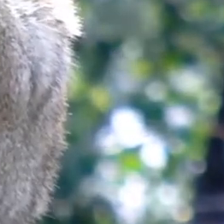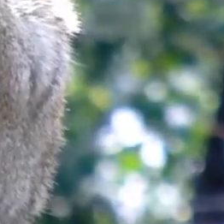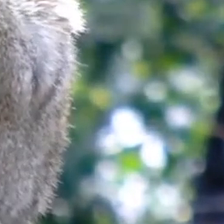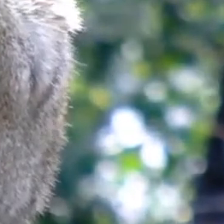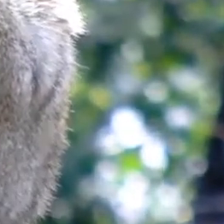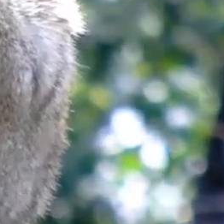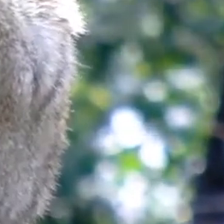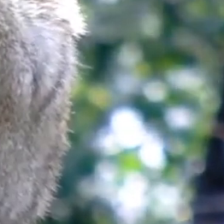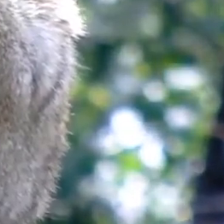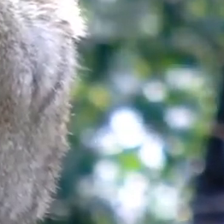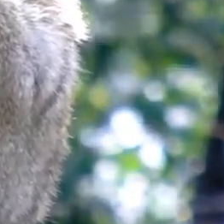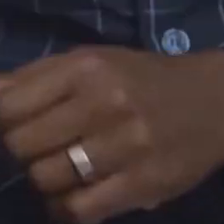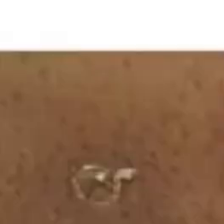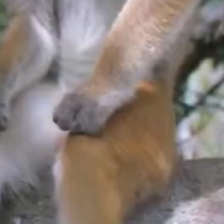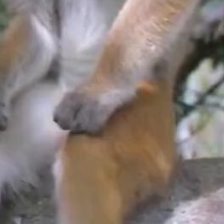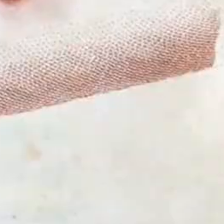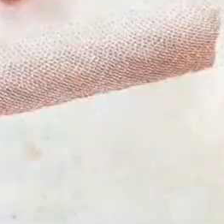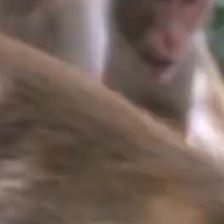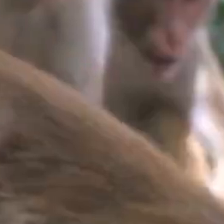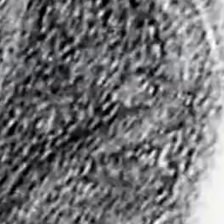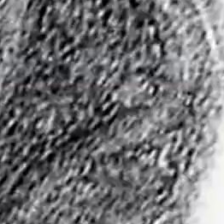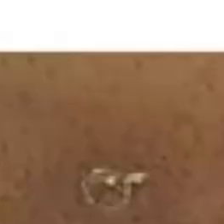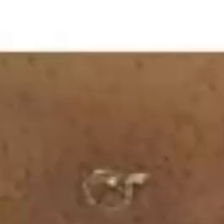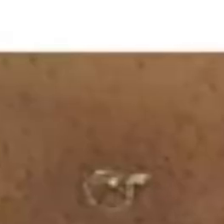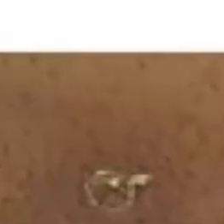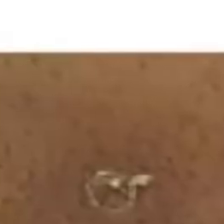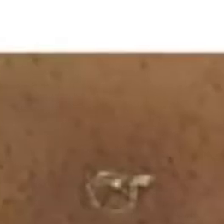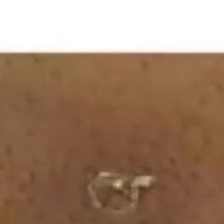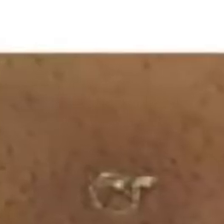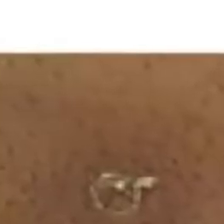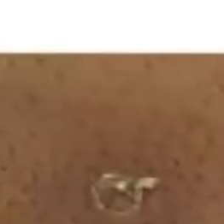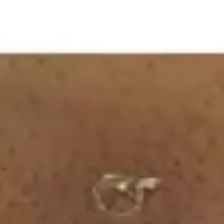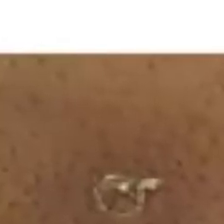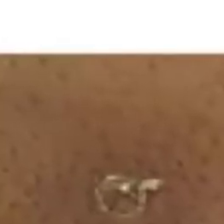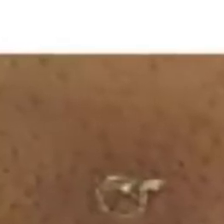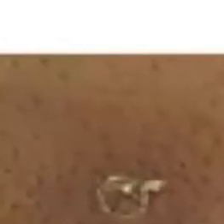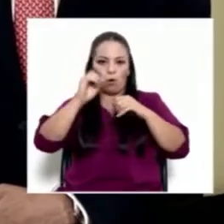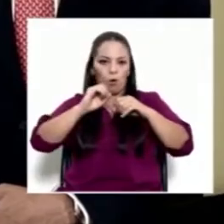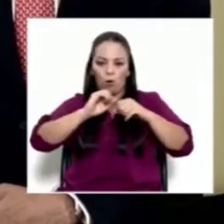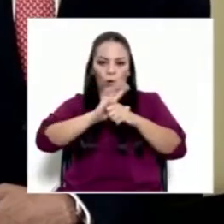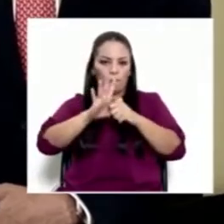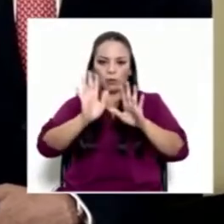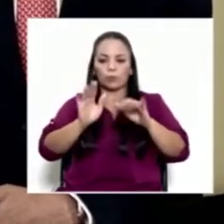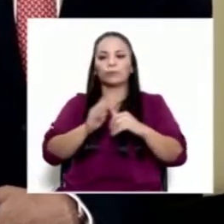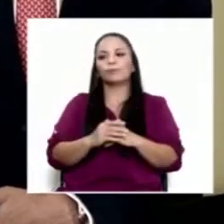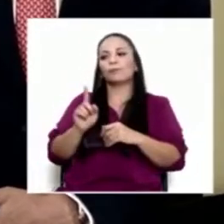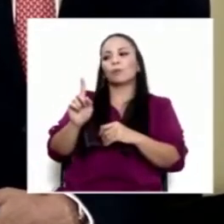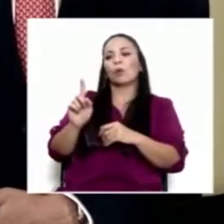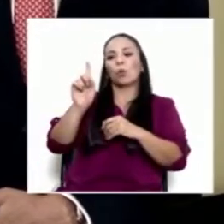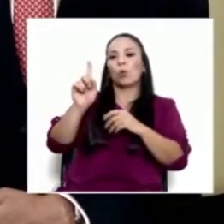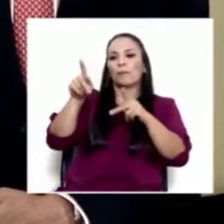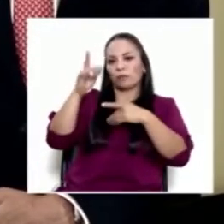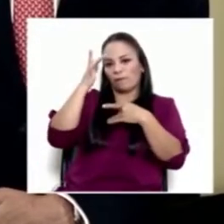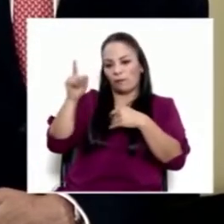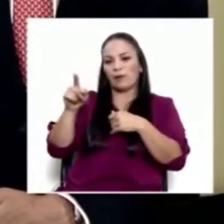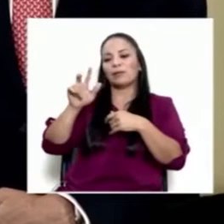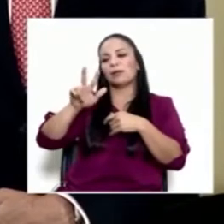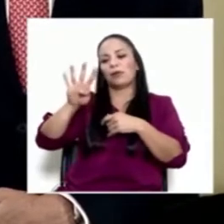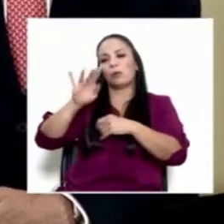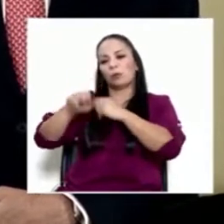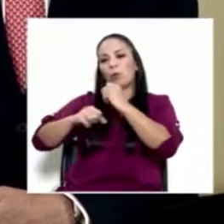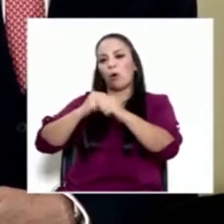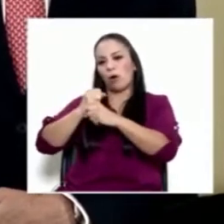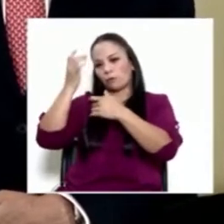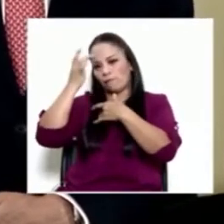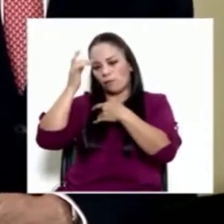años estadounidense y que vive en costa rica que se trata un paciente masculino de 34 años